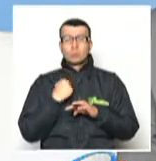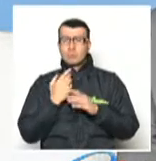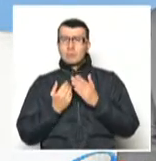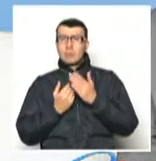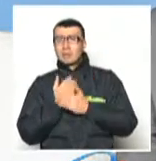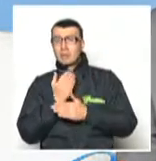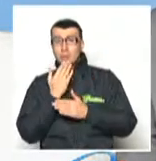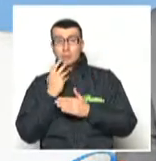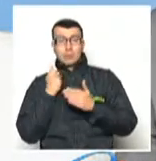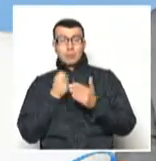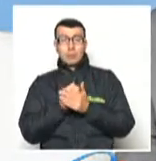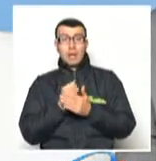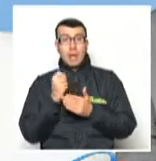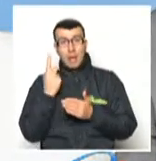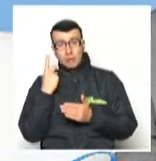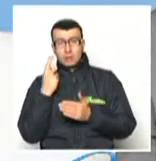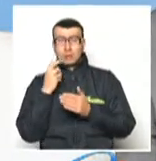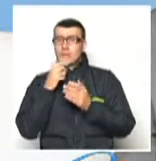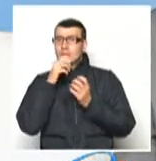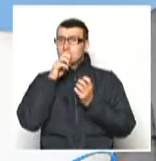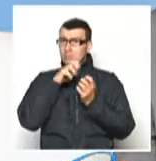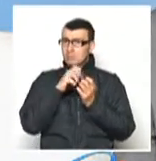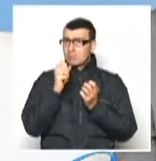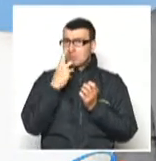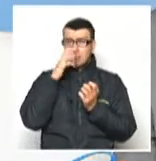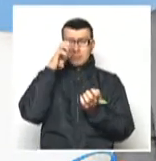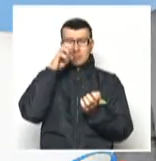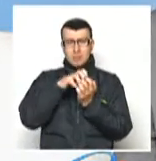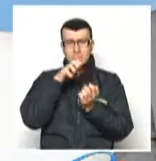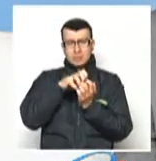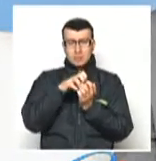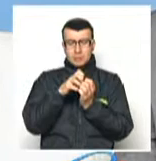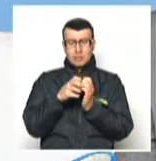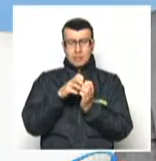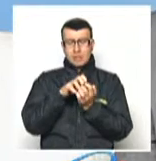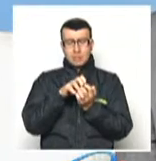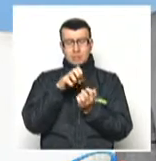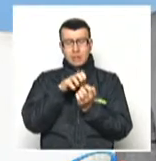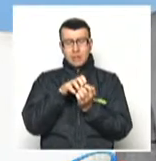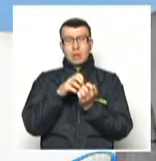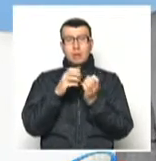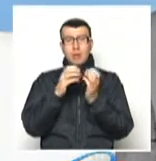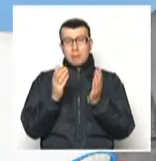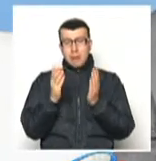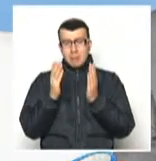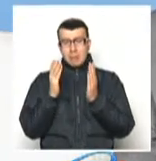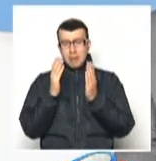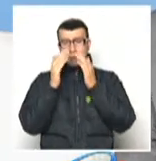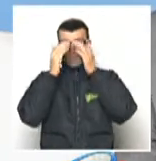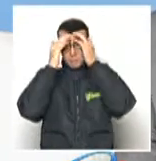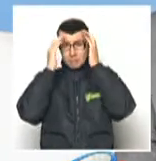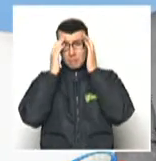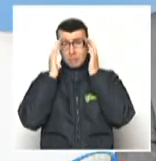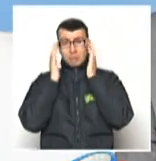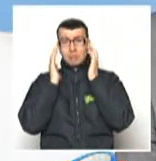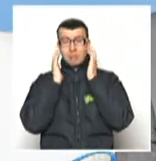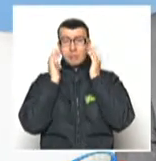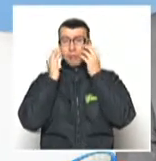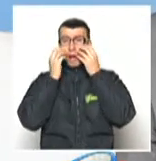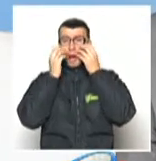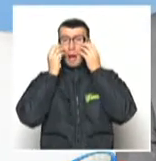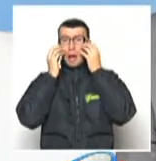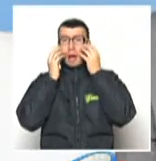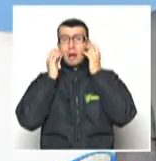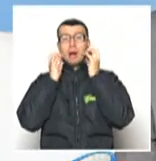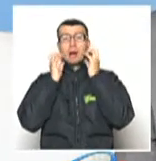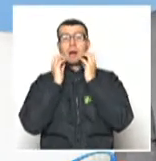cara después de un trauma, lo primero que cuadra es la mordida, y a partir de cuadrar la mordida empieza a cuadrar los otros pilares de la cara, como son los malares, las mandíbulas,